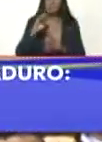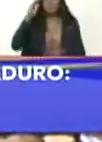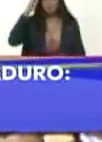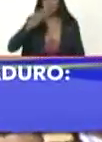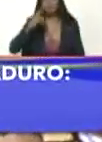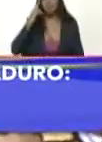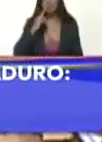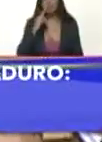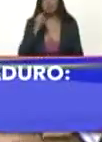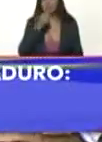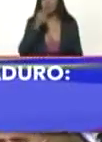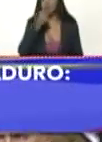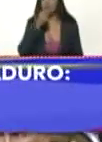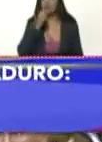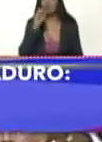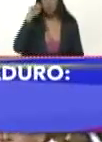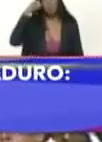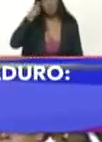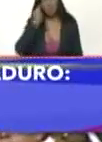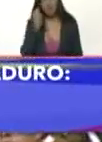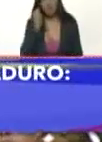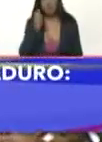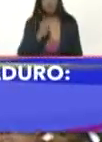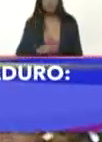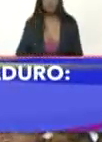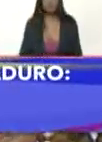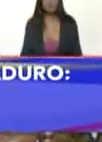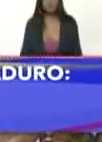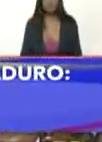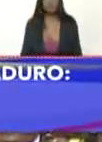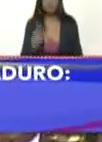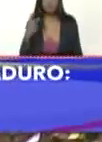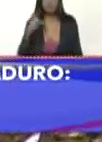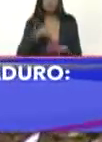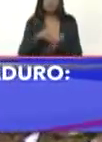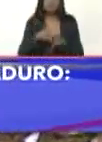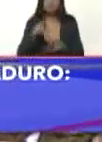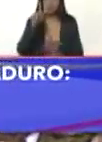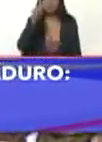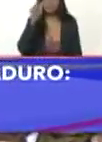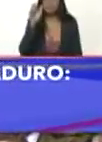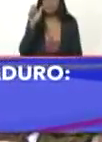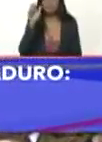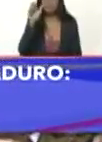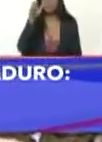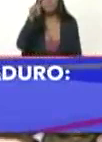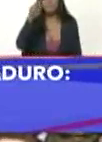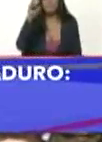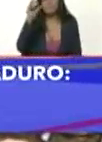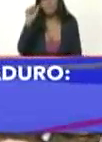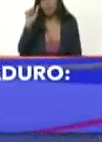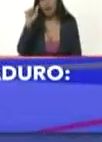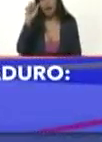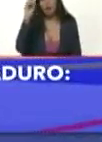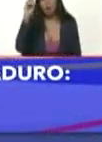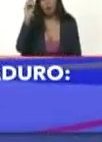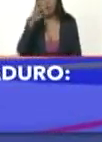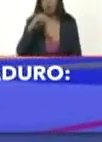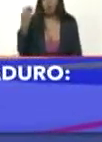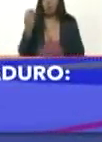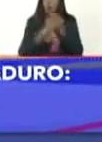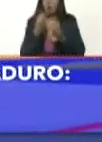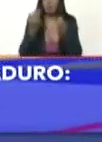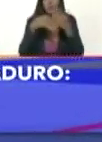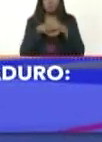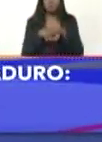por favor, un micrófono, nos recordara qué estuvieron haciendo en el PAO y cómo se combina de